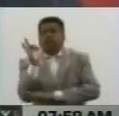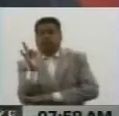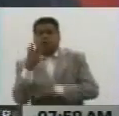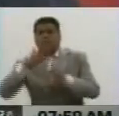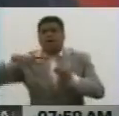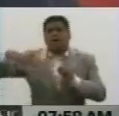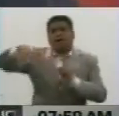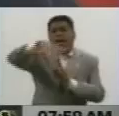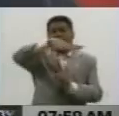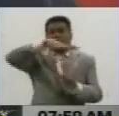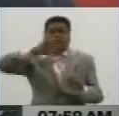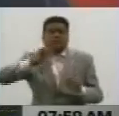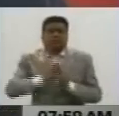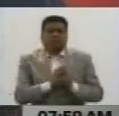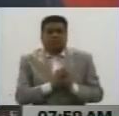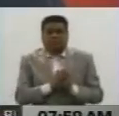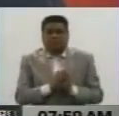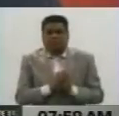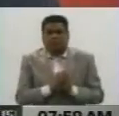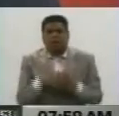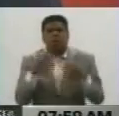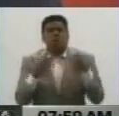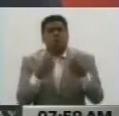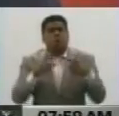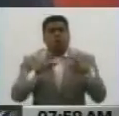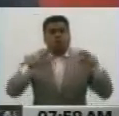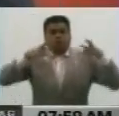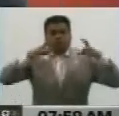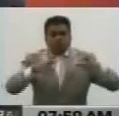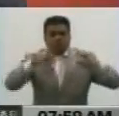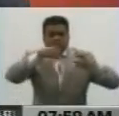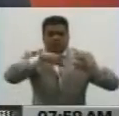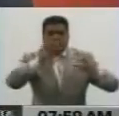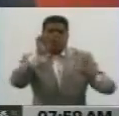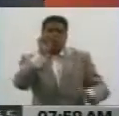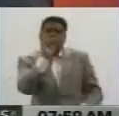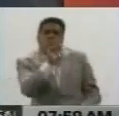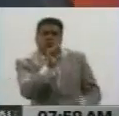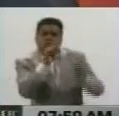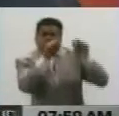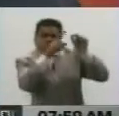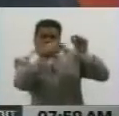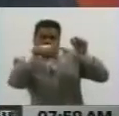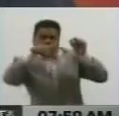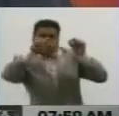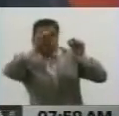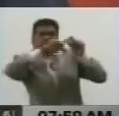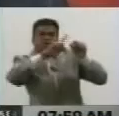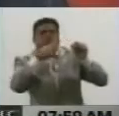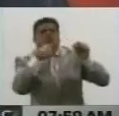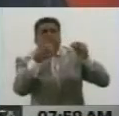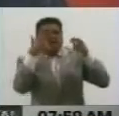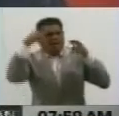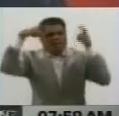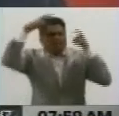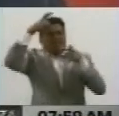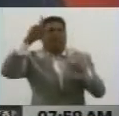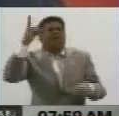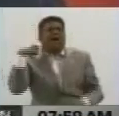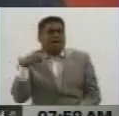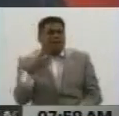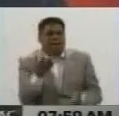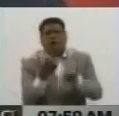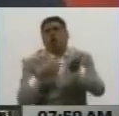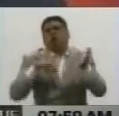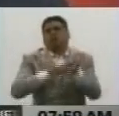está realizando. ¿Cuál es el círculo? Punto y círculo que decía Hugo Chávez. Así es. Y que ratifica el presidente Nicolás Maduro Moros y